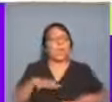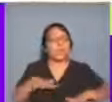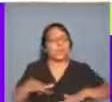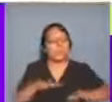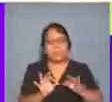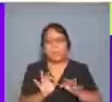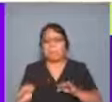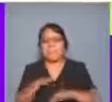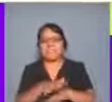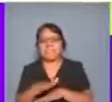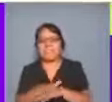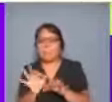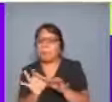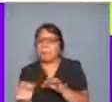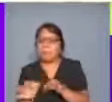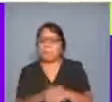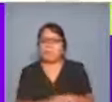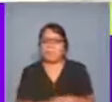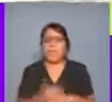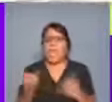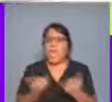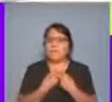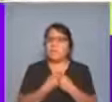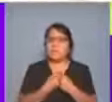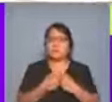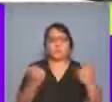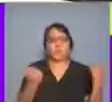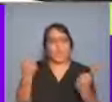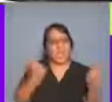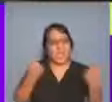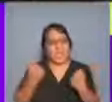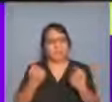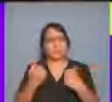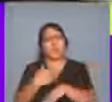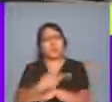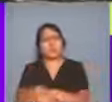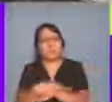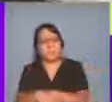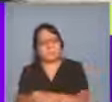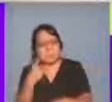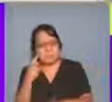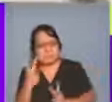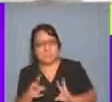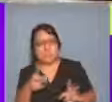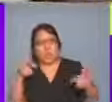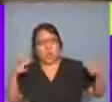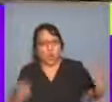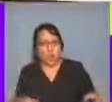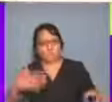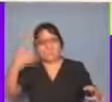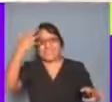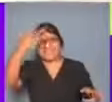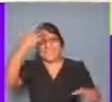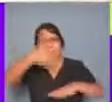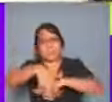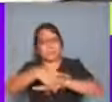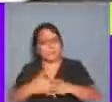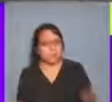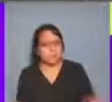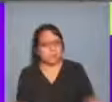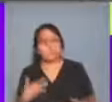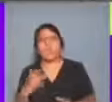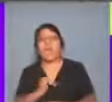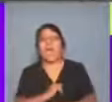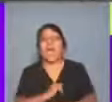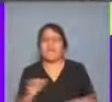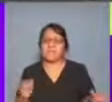centro entonces hay mucha cantidad de vehículos muchos taxis y se dieron con el en calle San Martín decimos a toda la gente